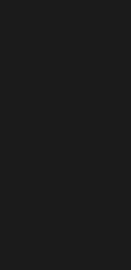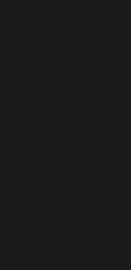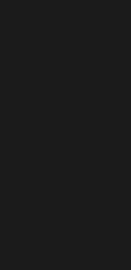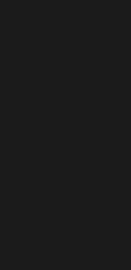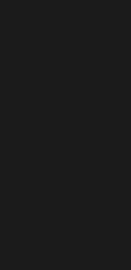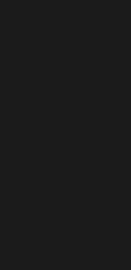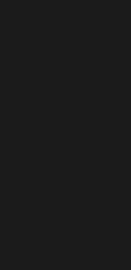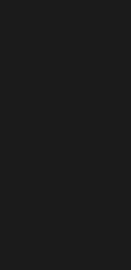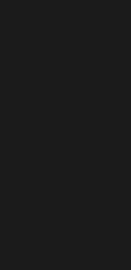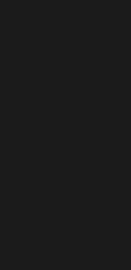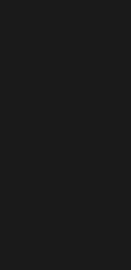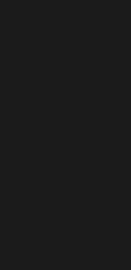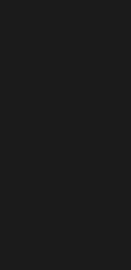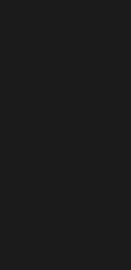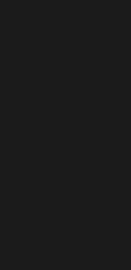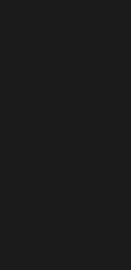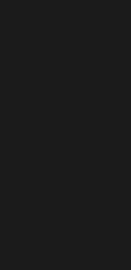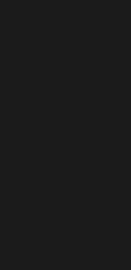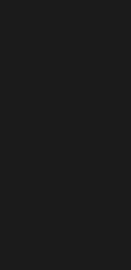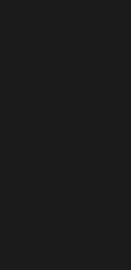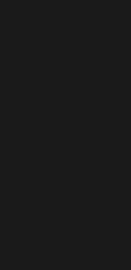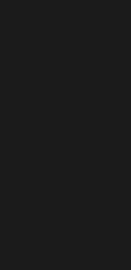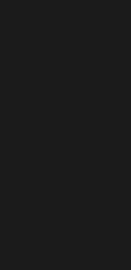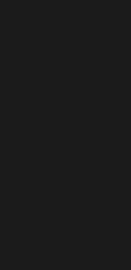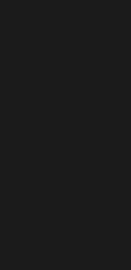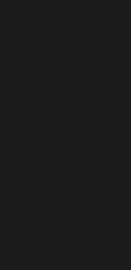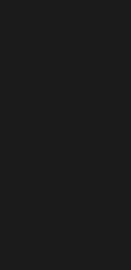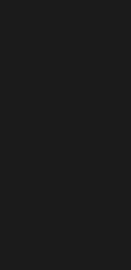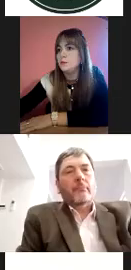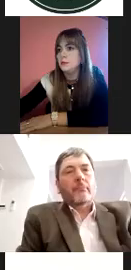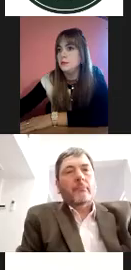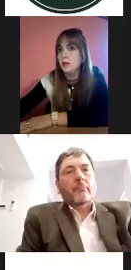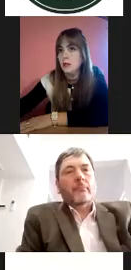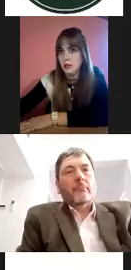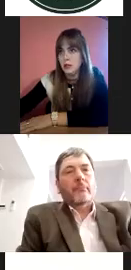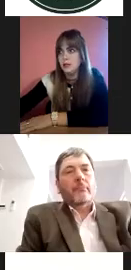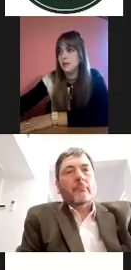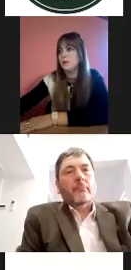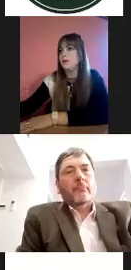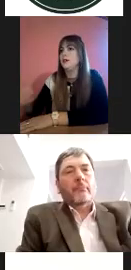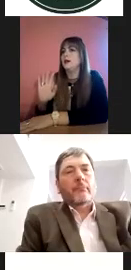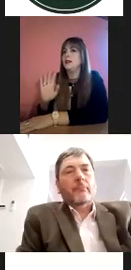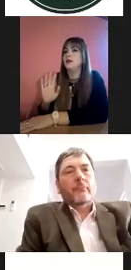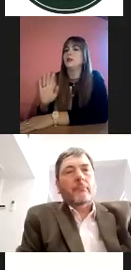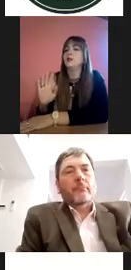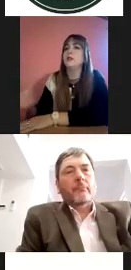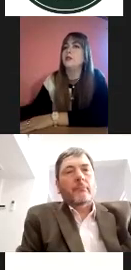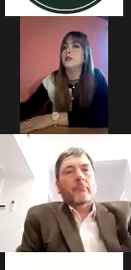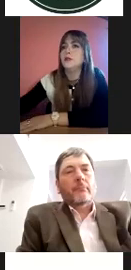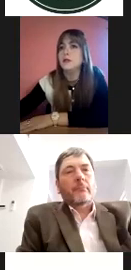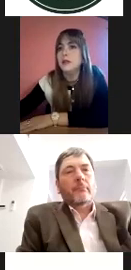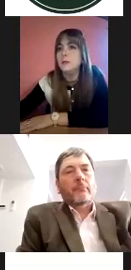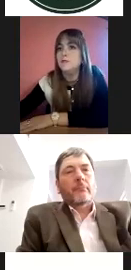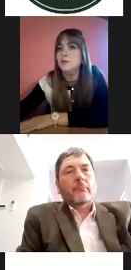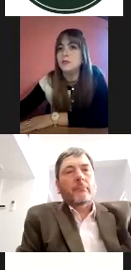vayamos leyendo conjuntamente. A ver. Quizás se me ve la cara de costado